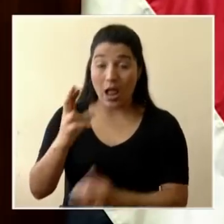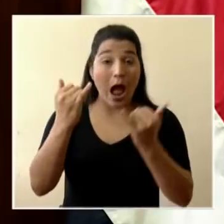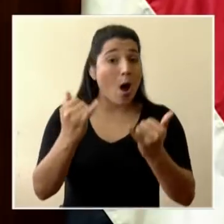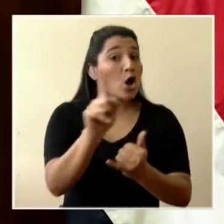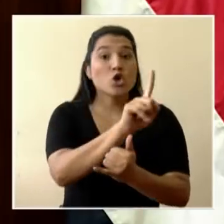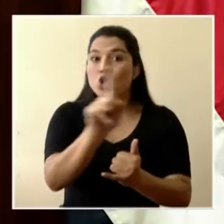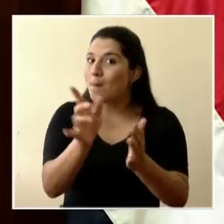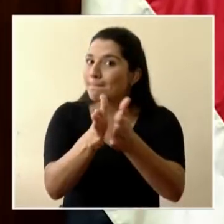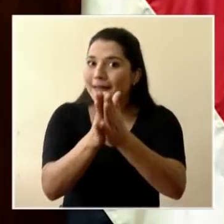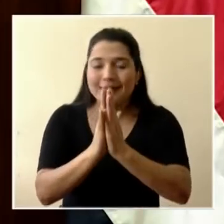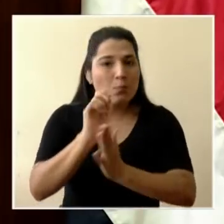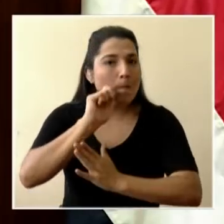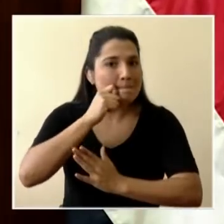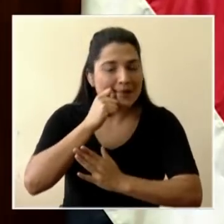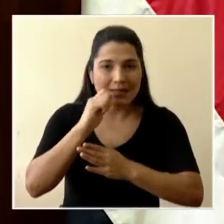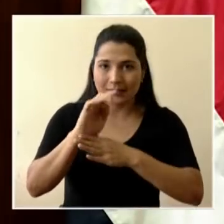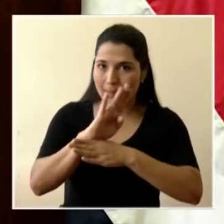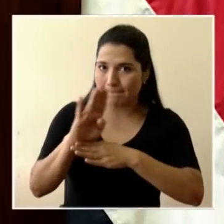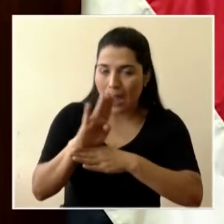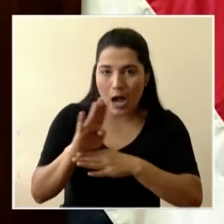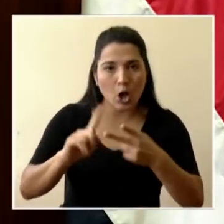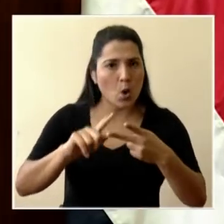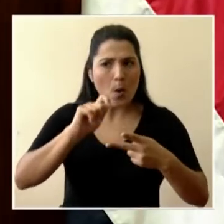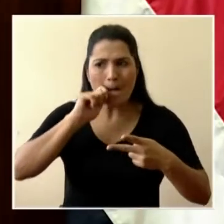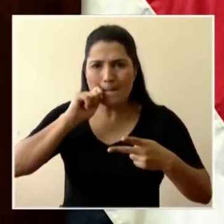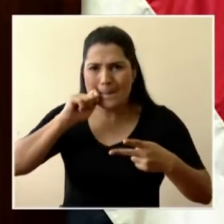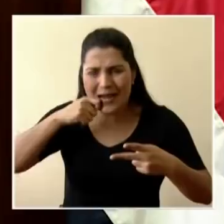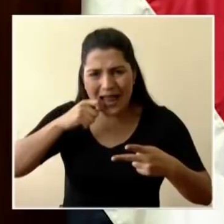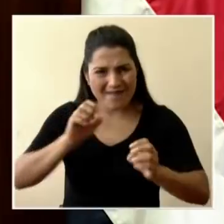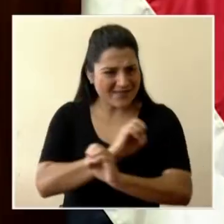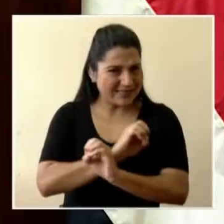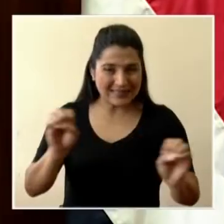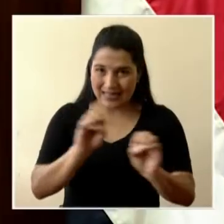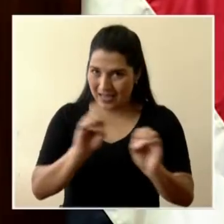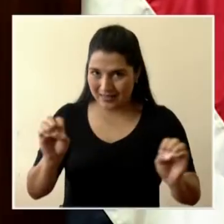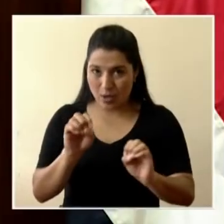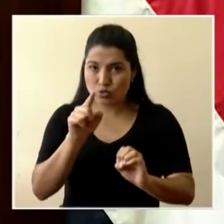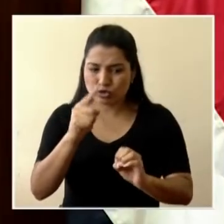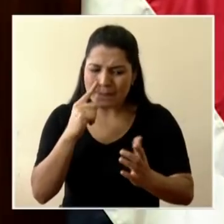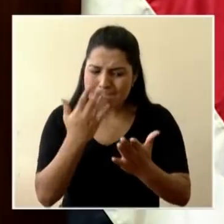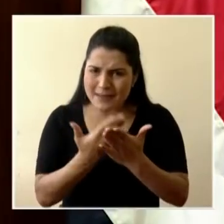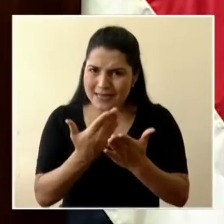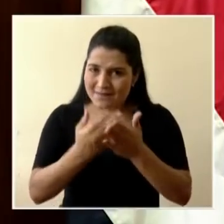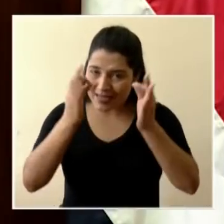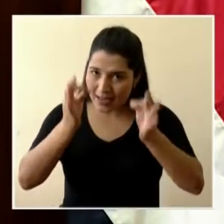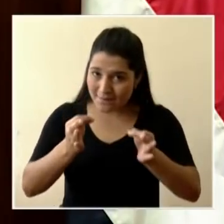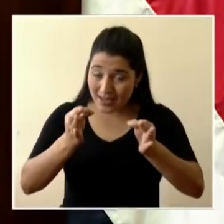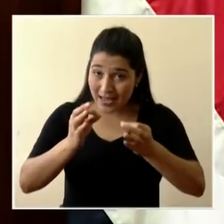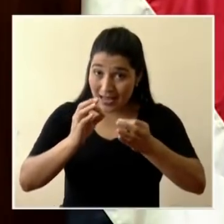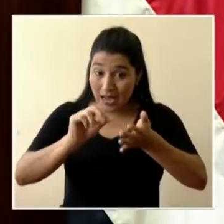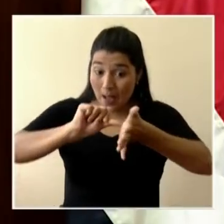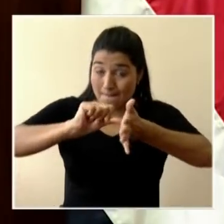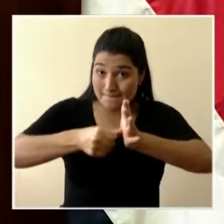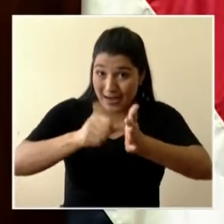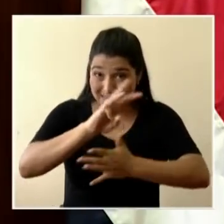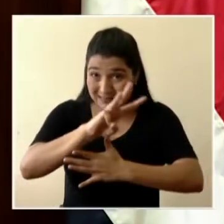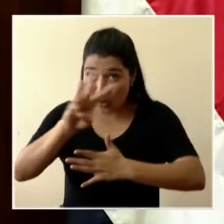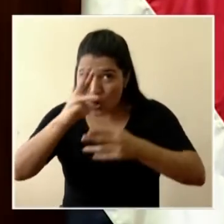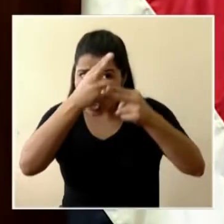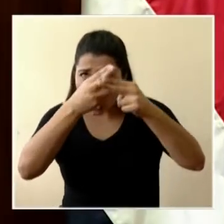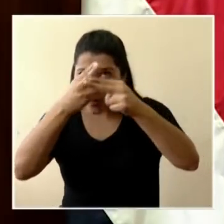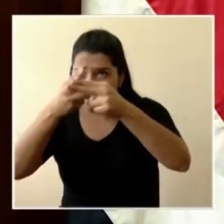piden claves, y usted debe verificar bien el sitio web para no ser víctima de fraude. Además, cuando se pide la